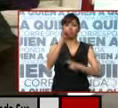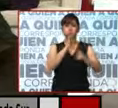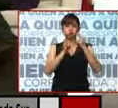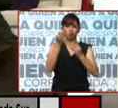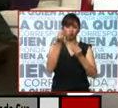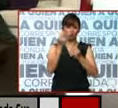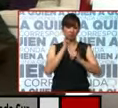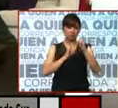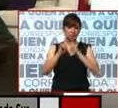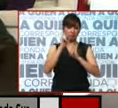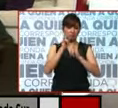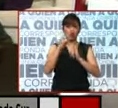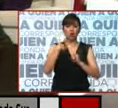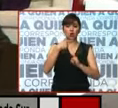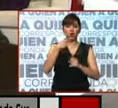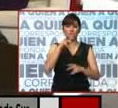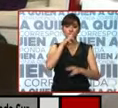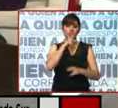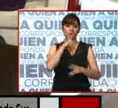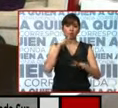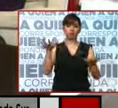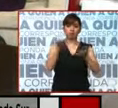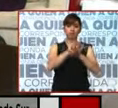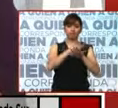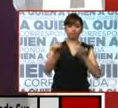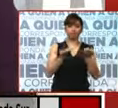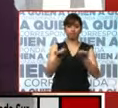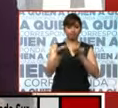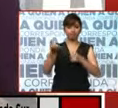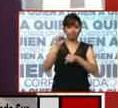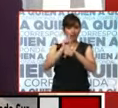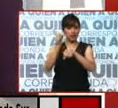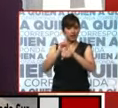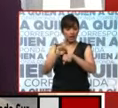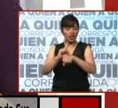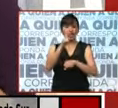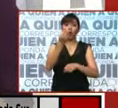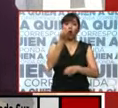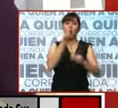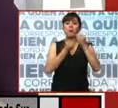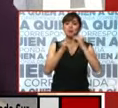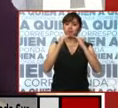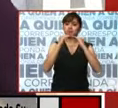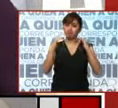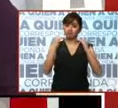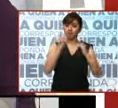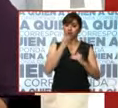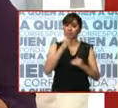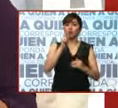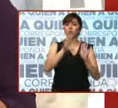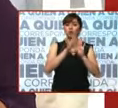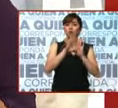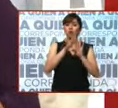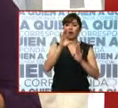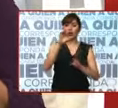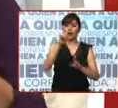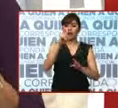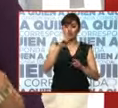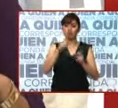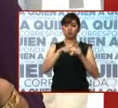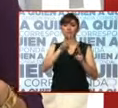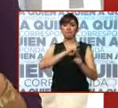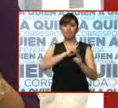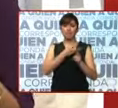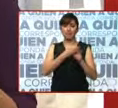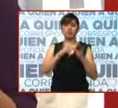que yo incremente la cantidad de ejercicio que hago en mi vida diariamente y por supuesto una dieta equilibrada que incluya calcio, vitamina D y minerales. Si esto